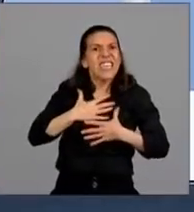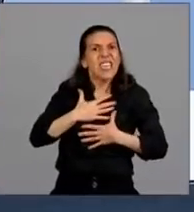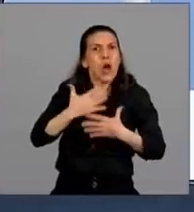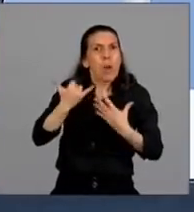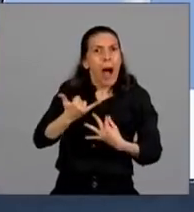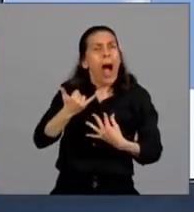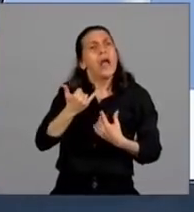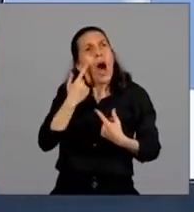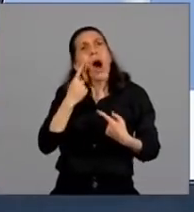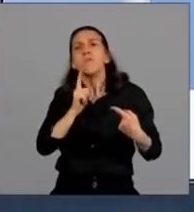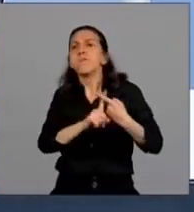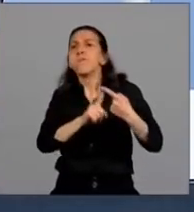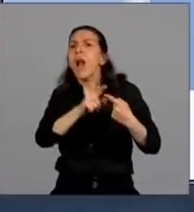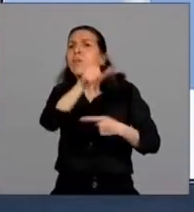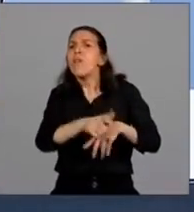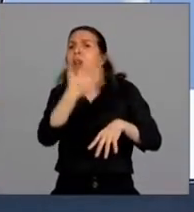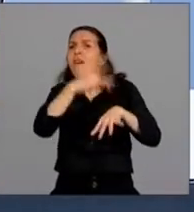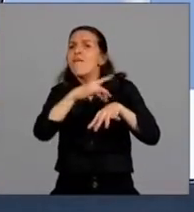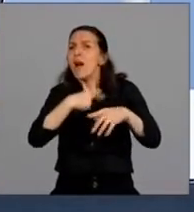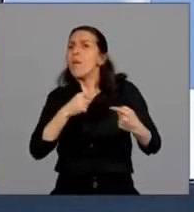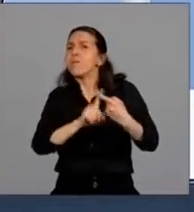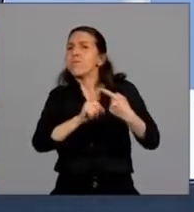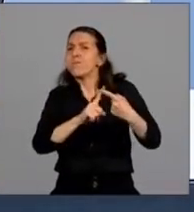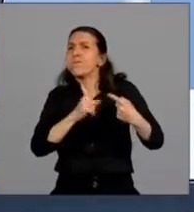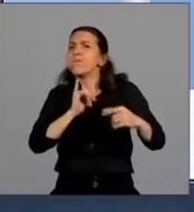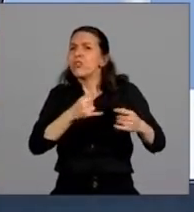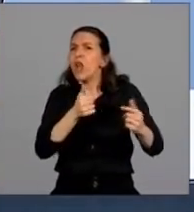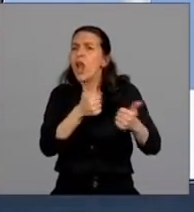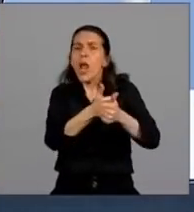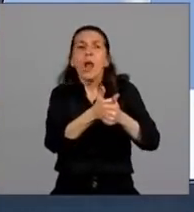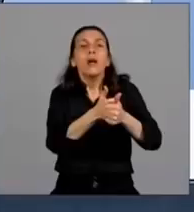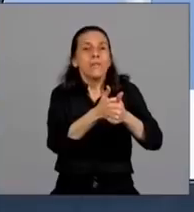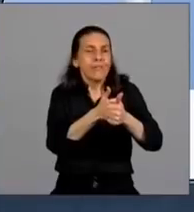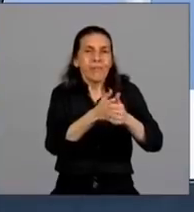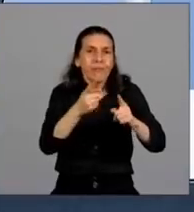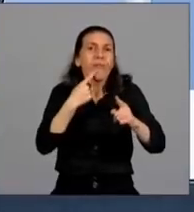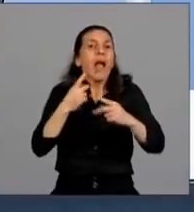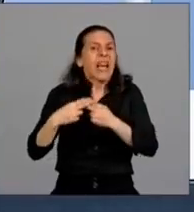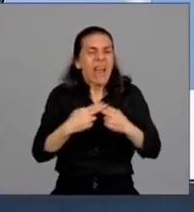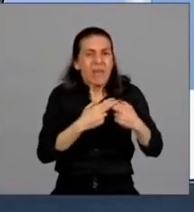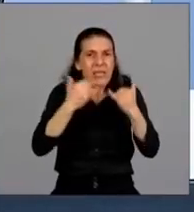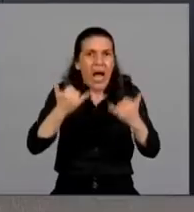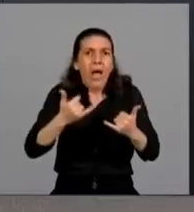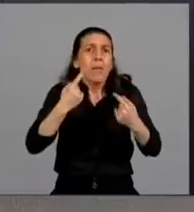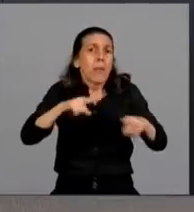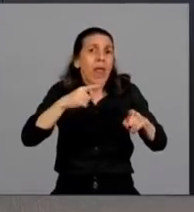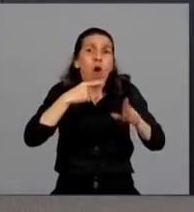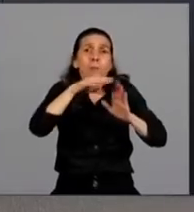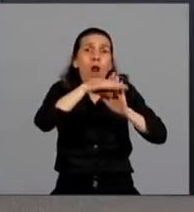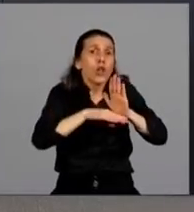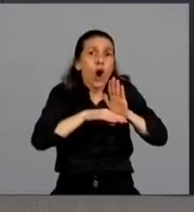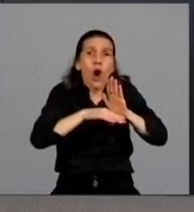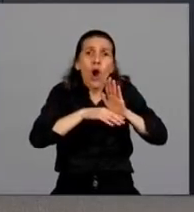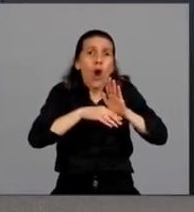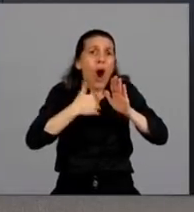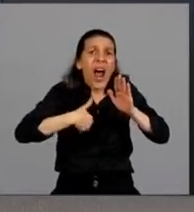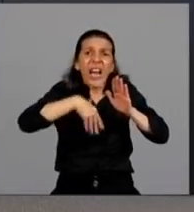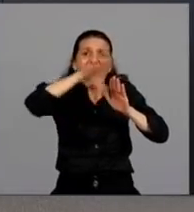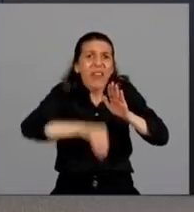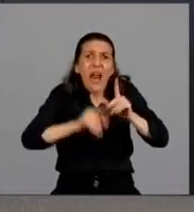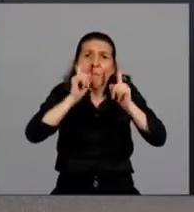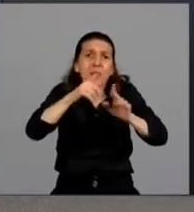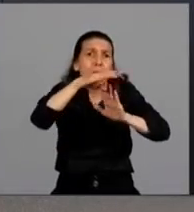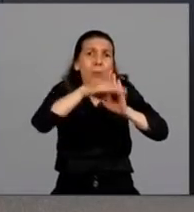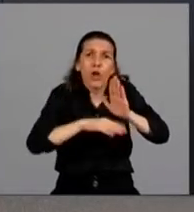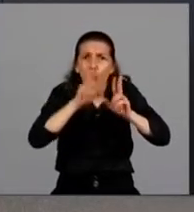estado contagiado, zona de mucha circulación. El protocolo de los test es igual en todo el país. Y no se puede testear